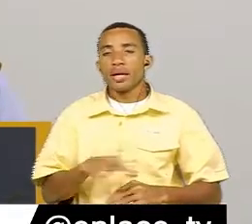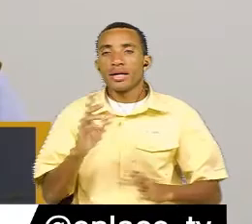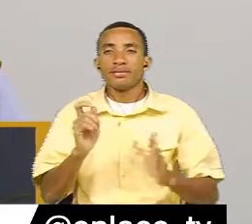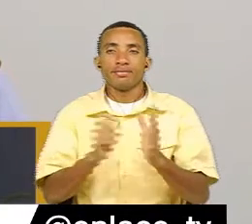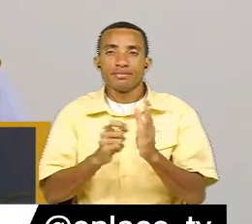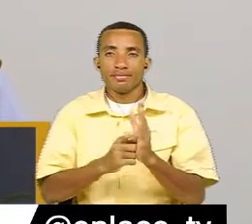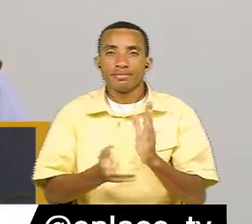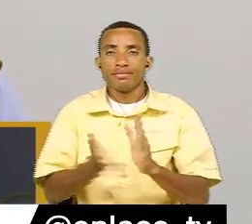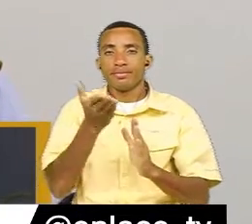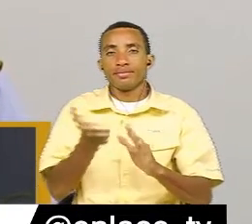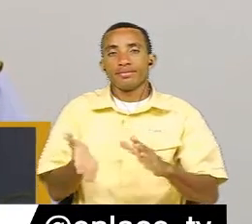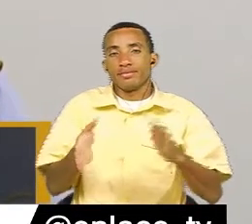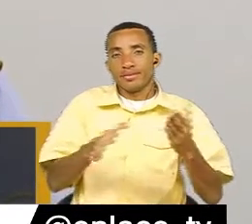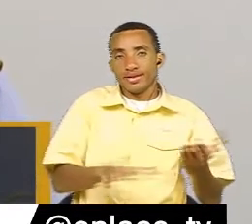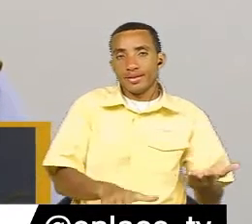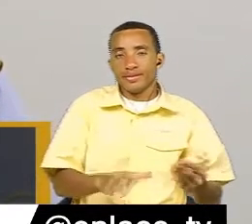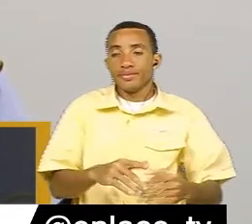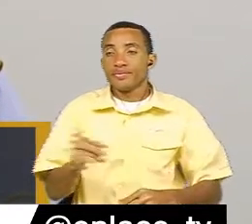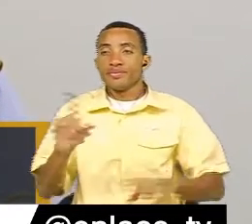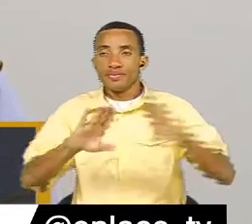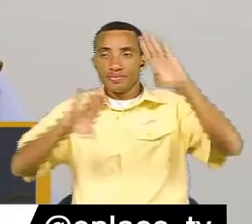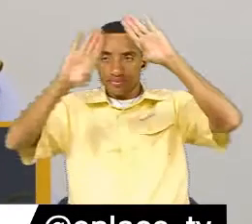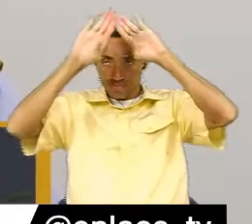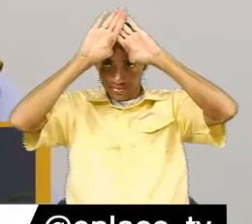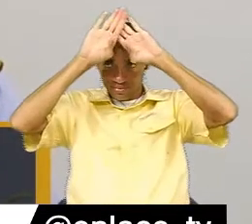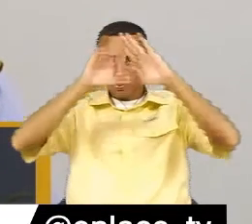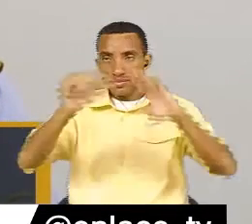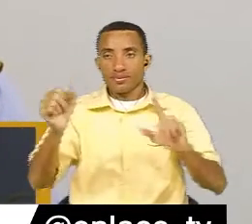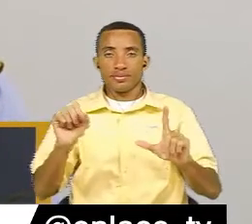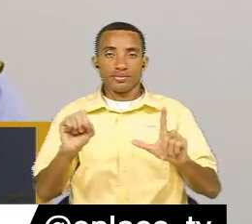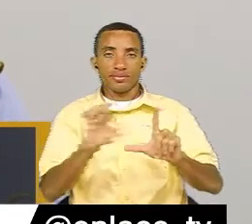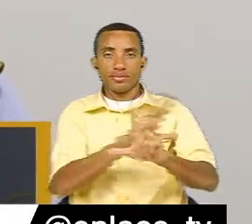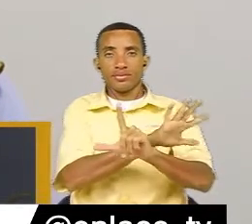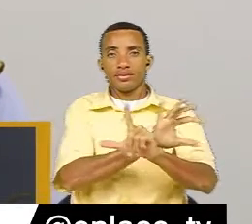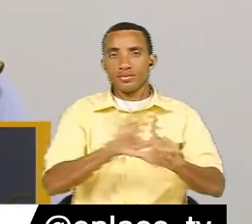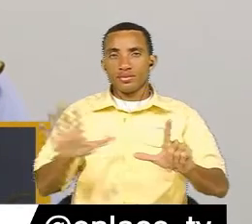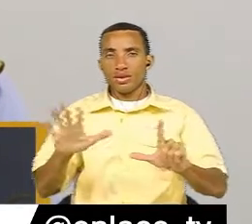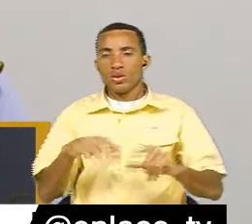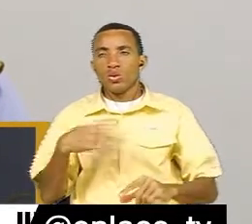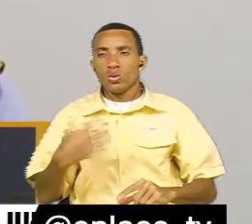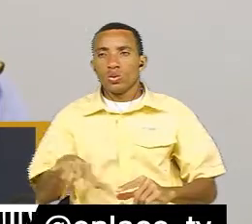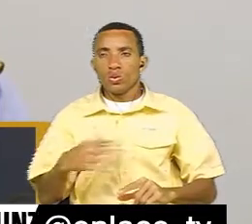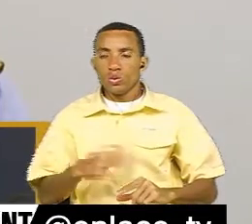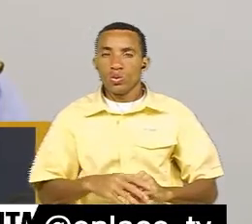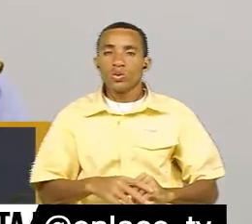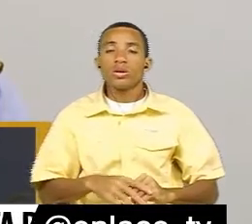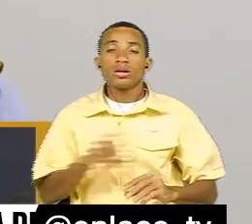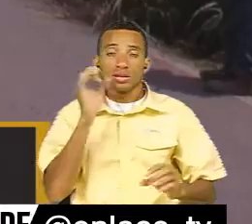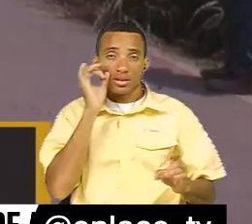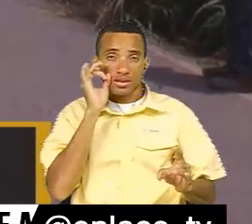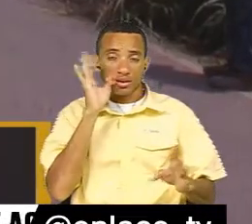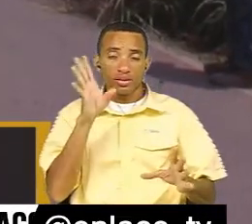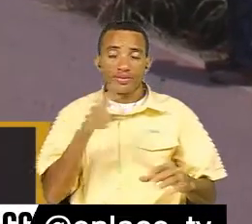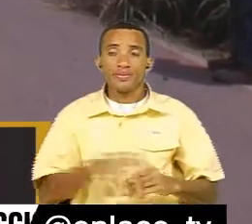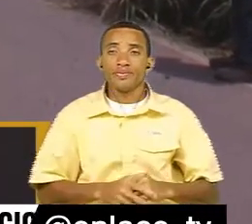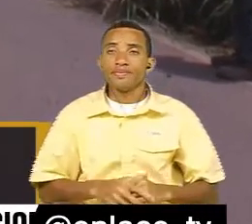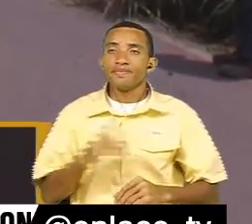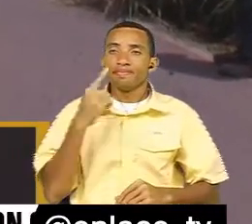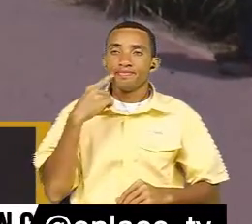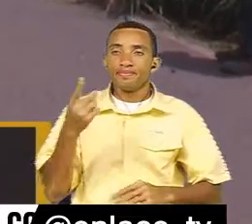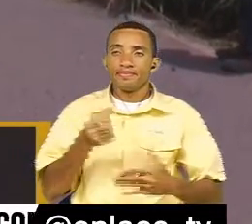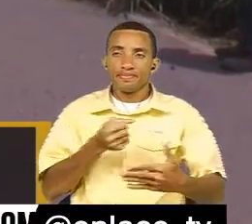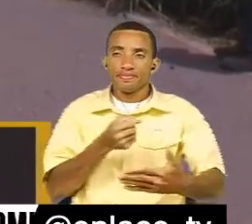occisos. La vía del centro y la vía del corregimiento del Llanito son estas dos vías que ocurren estos lamentables hechos. Este accidente se